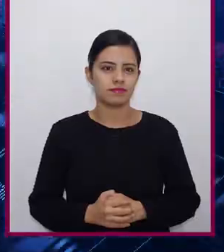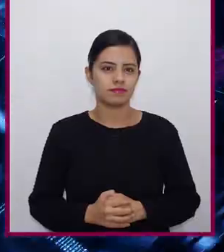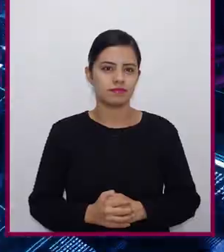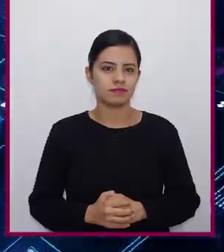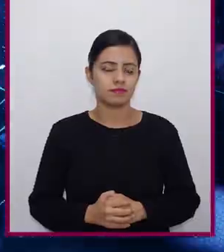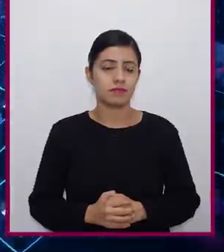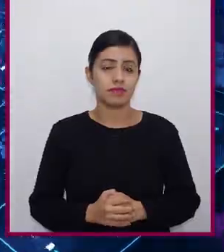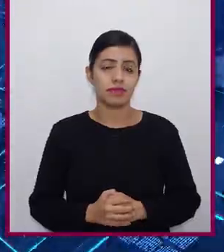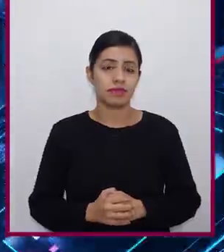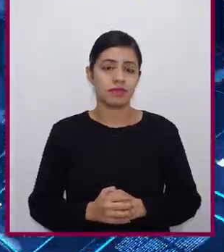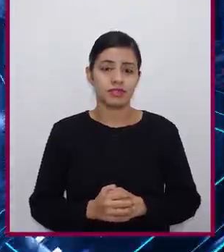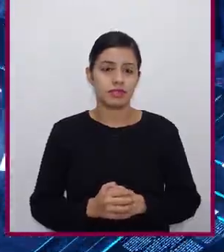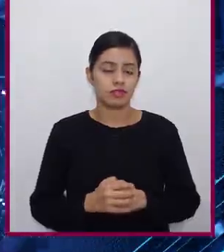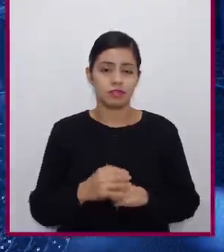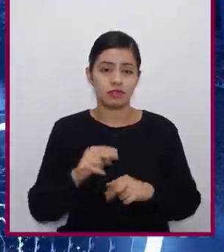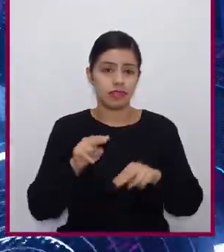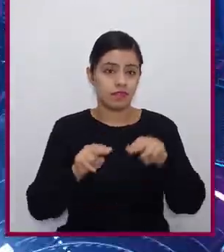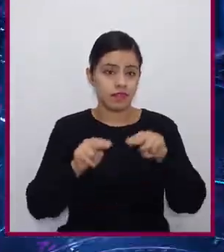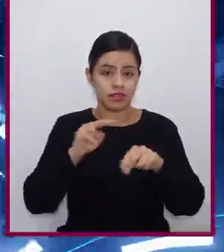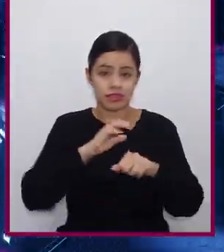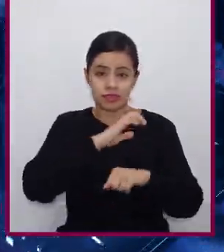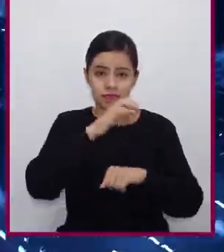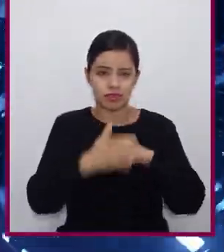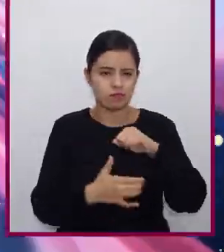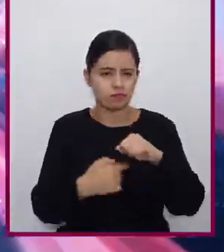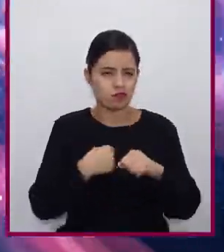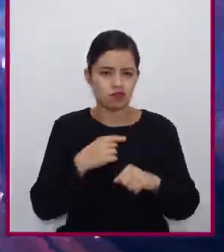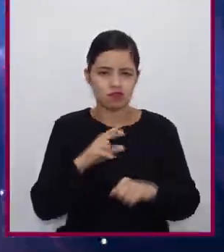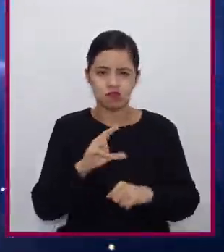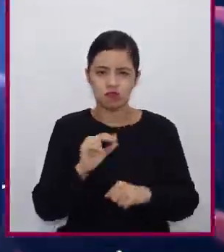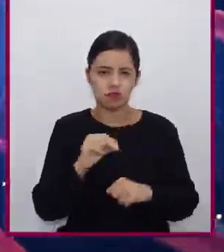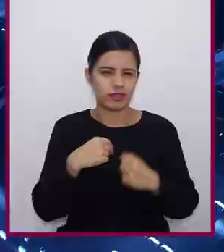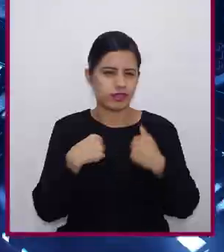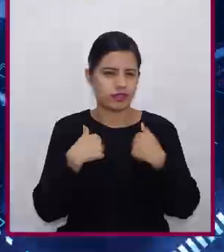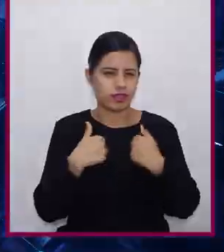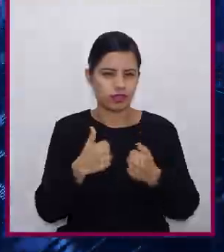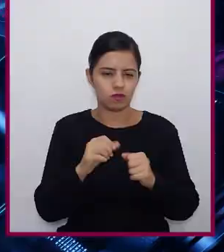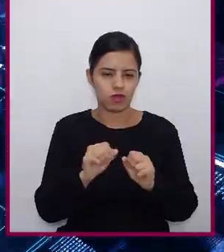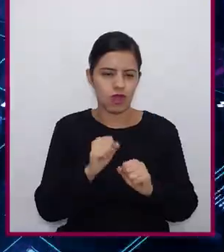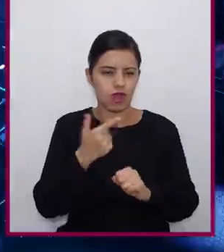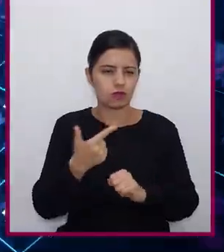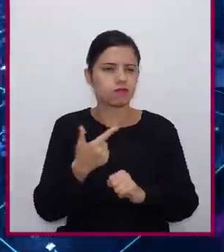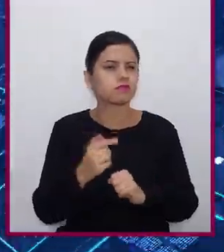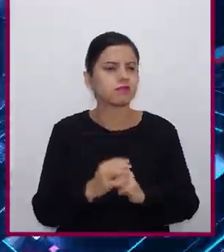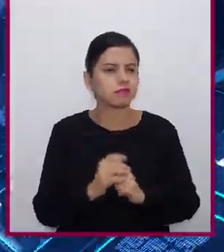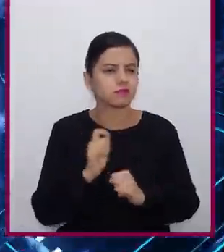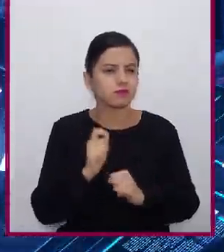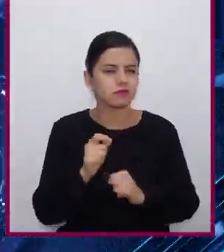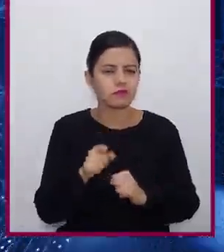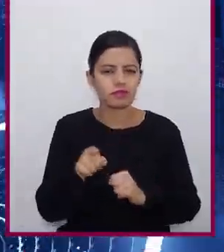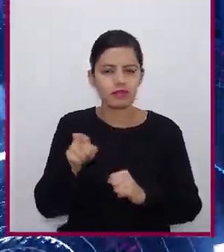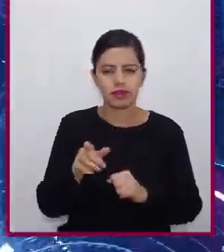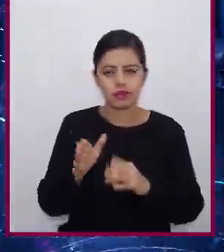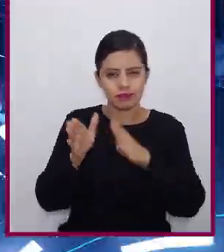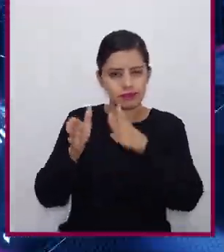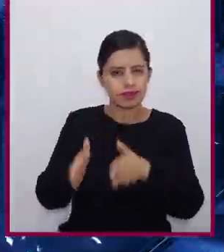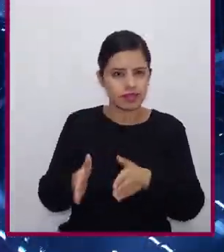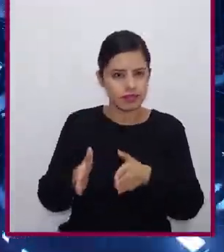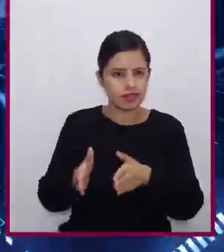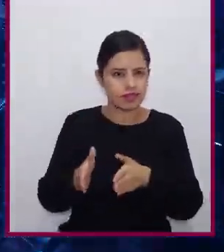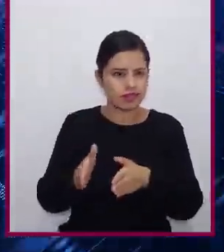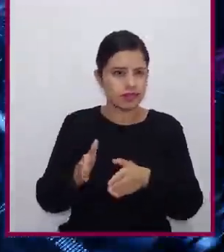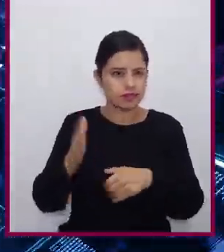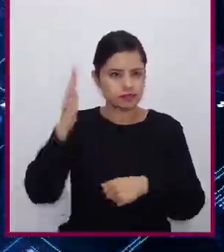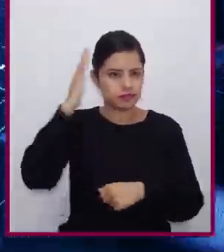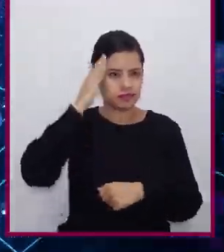Pues ya casi terminamos el nivel, pero hay algo que no me queda claro. ¿Y qué es, Axel? La historia de origen de nuestro personaje principal, de donde